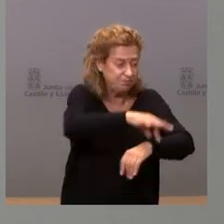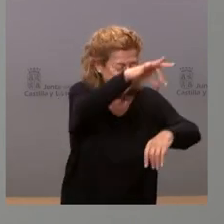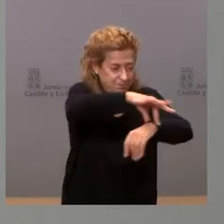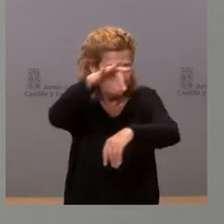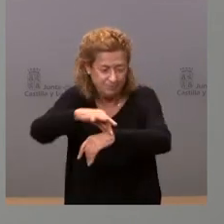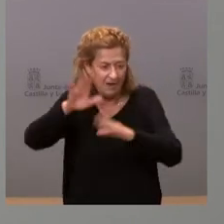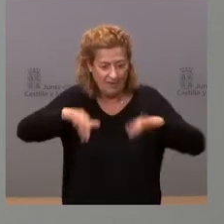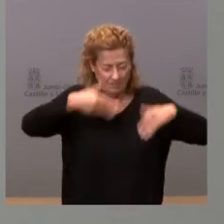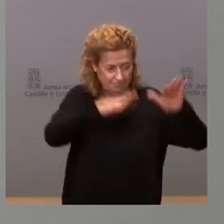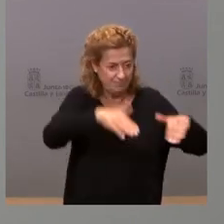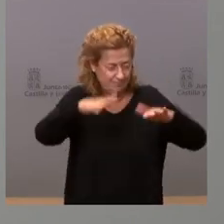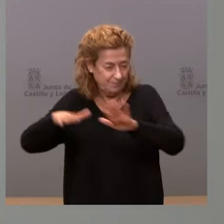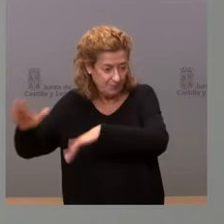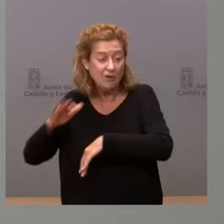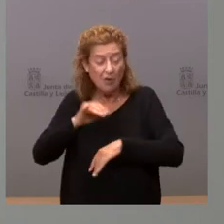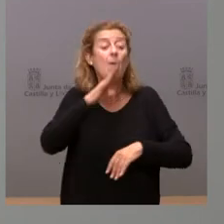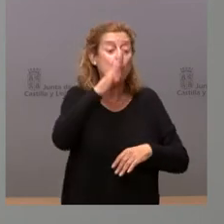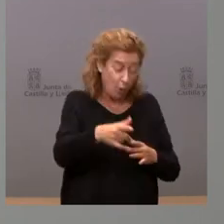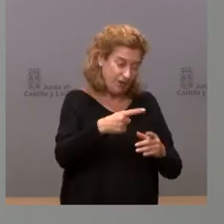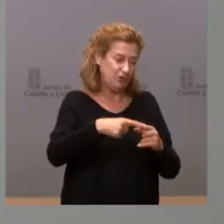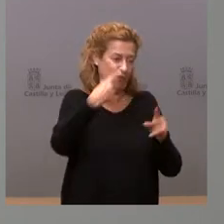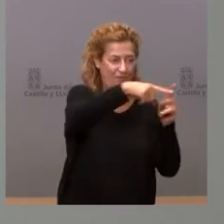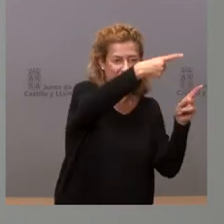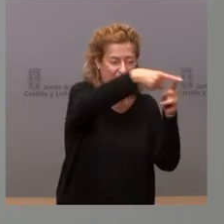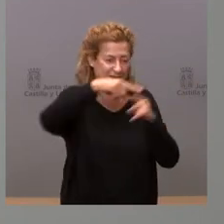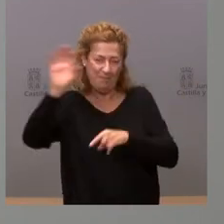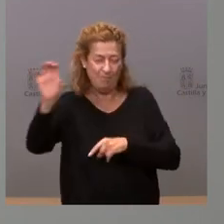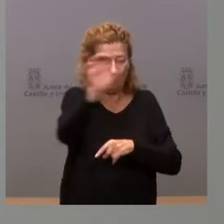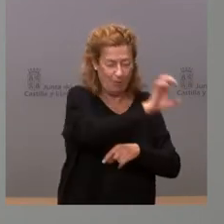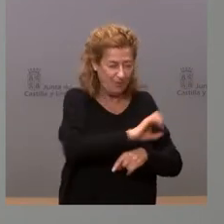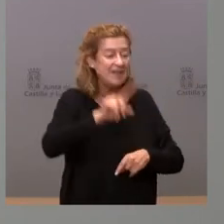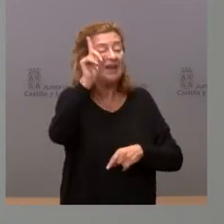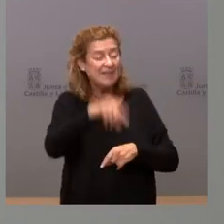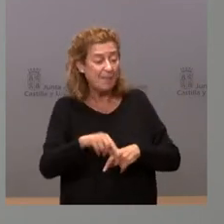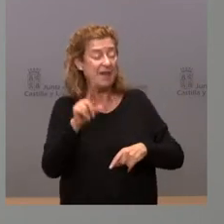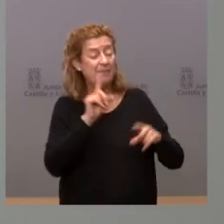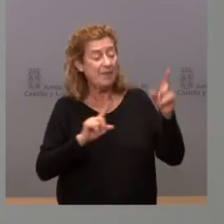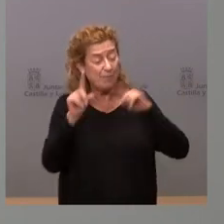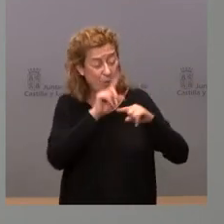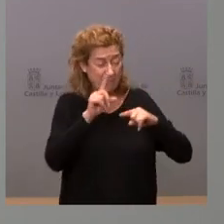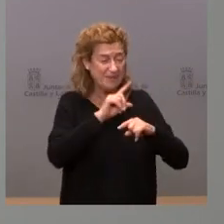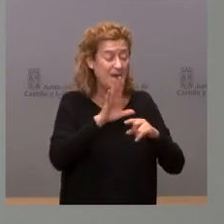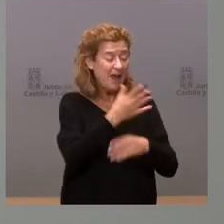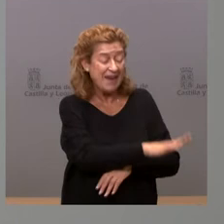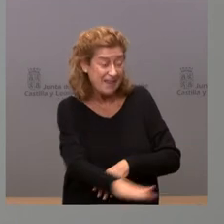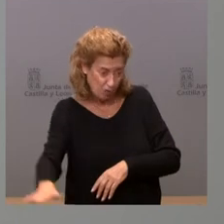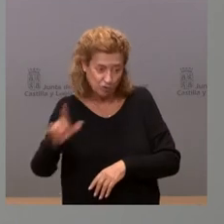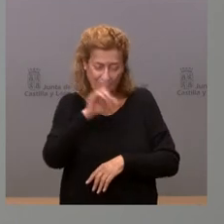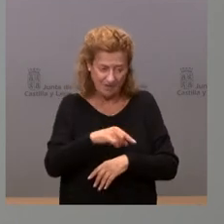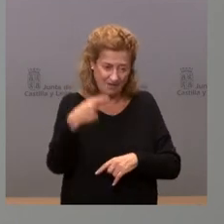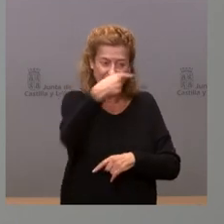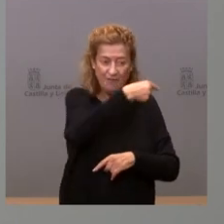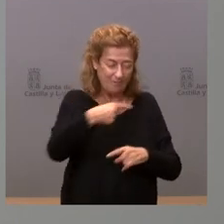hay diferencias entre unas provincias y otras y también tenemos problemas de diferencial es una provincia sobre todo en vacunación pediátrica para